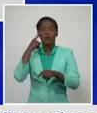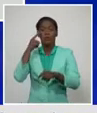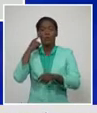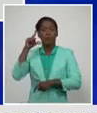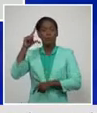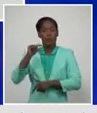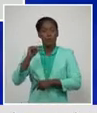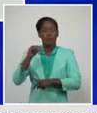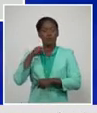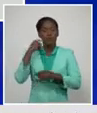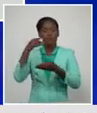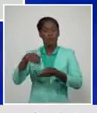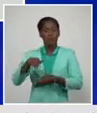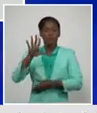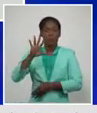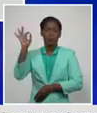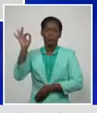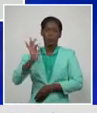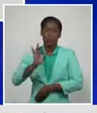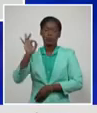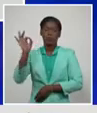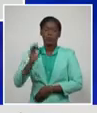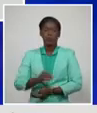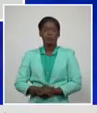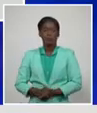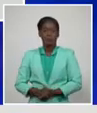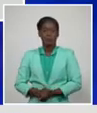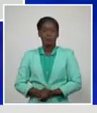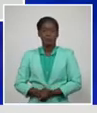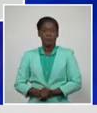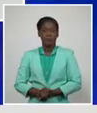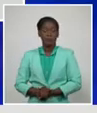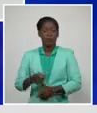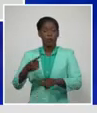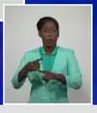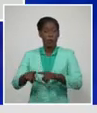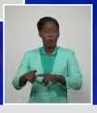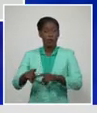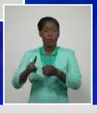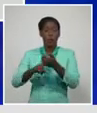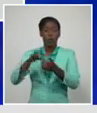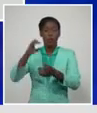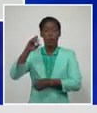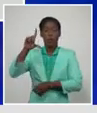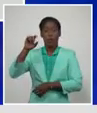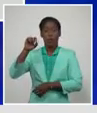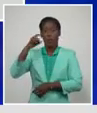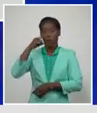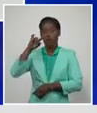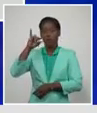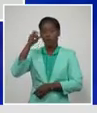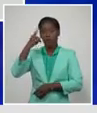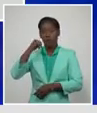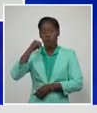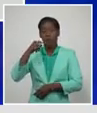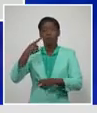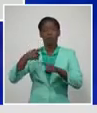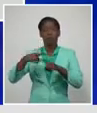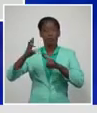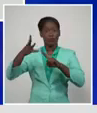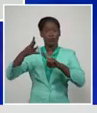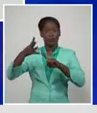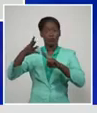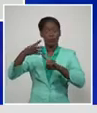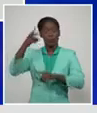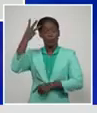fallecidos es el 5%, de ahí le sigue Polonia con 4,8% y México, que no aparece entre